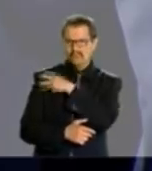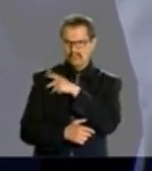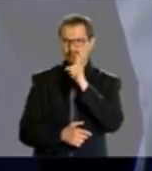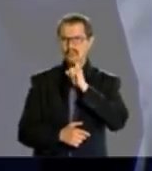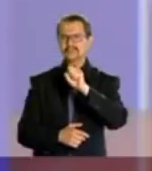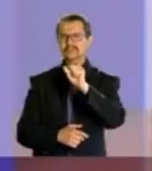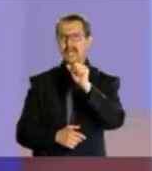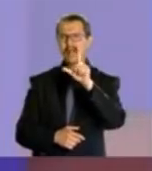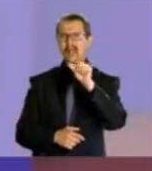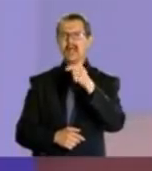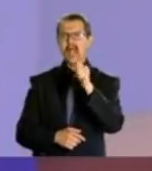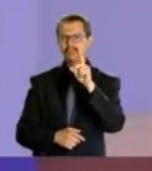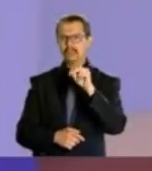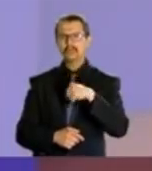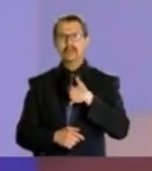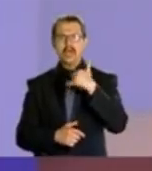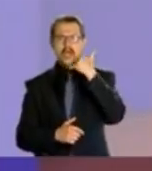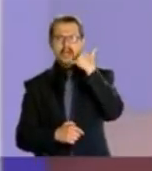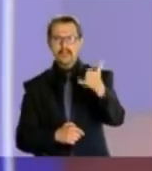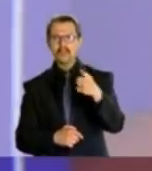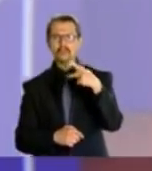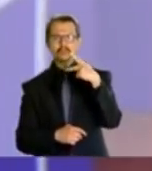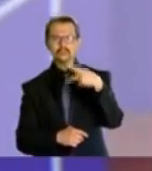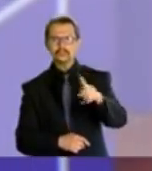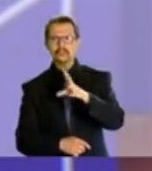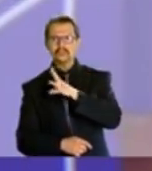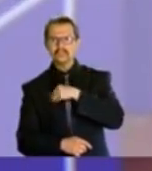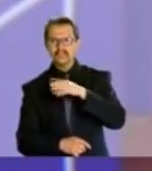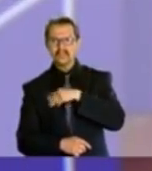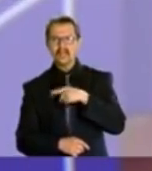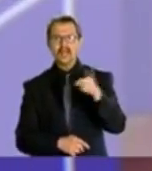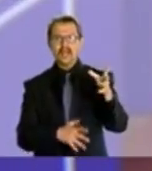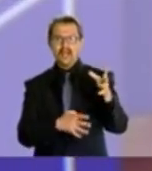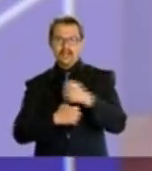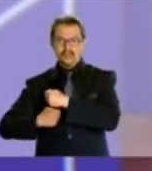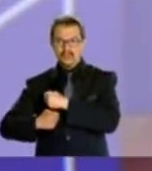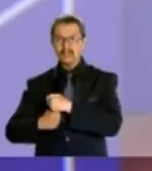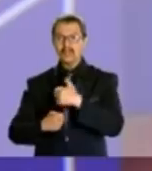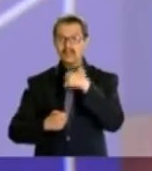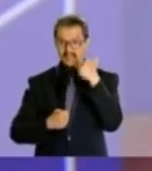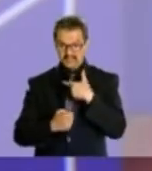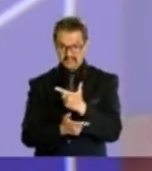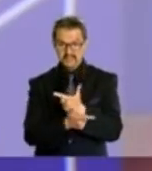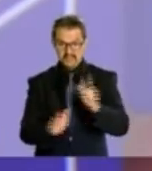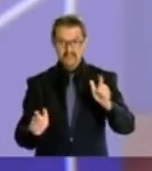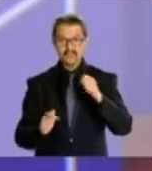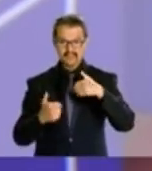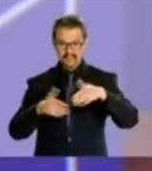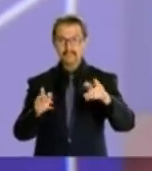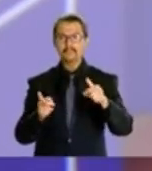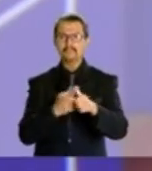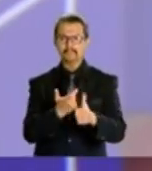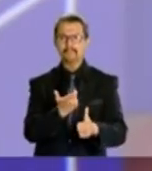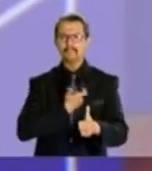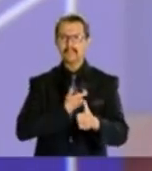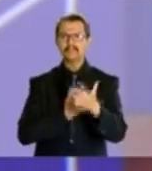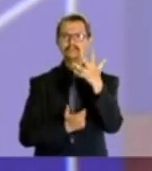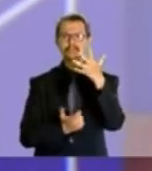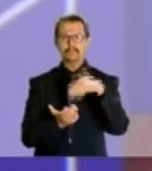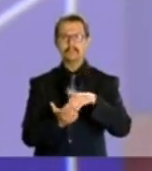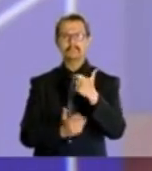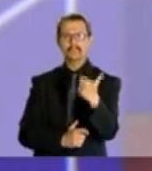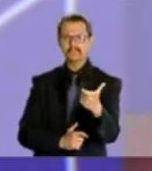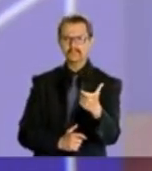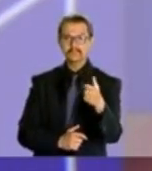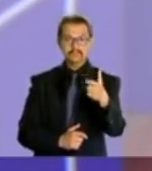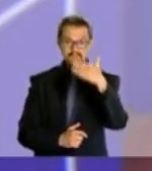cambio de la libertad de su hija me tiene que entregar la cantidad de cinco mil pesos así es que ya sabe cuando tenga esa cantidad me